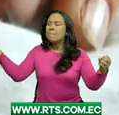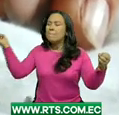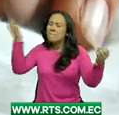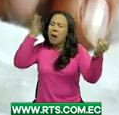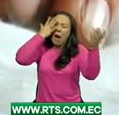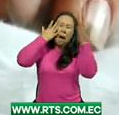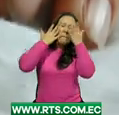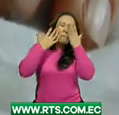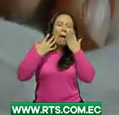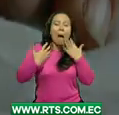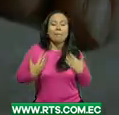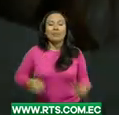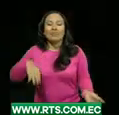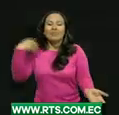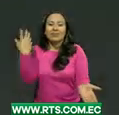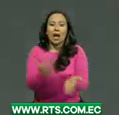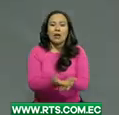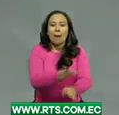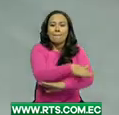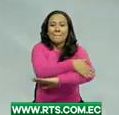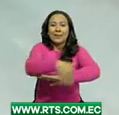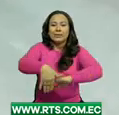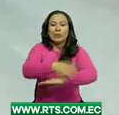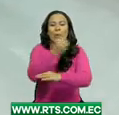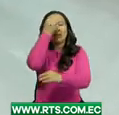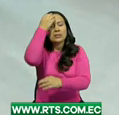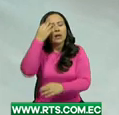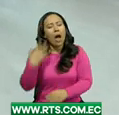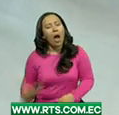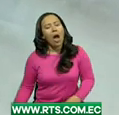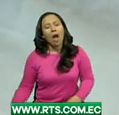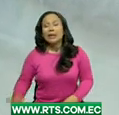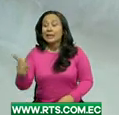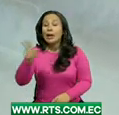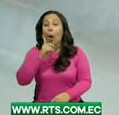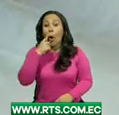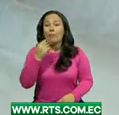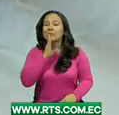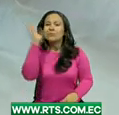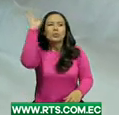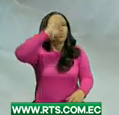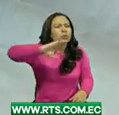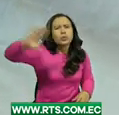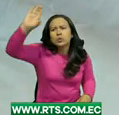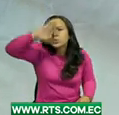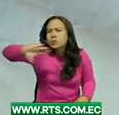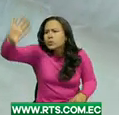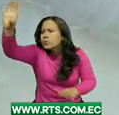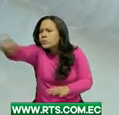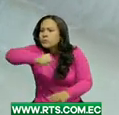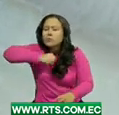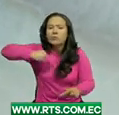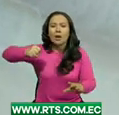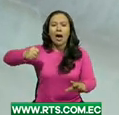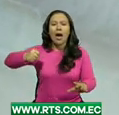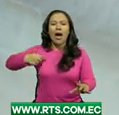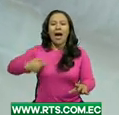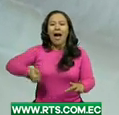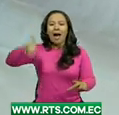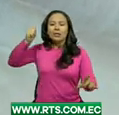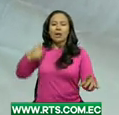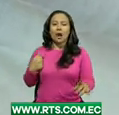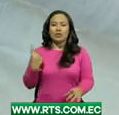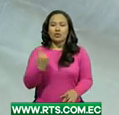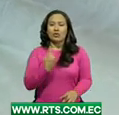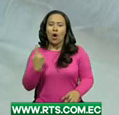tendida en la calzada sin conciencia. Siempre me andaba buscando, me andaba así como vigilando. Y pues ayer me encontró sola,